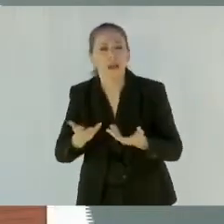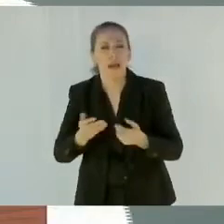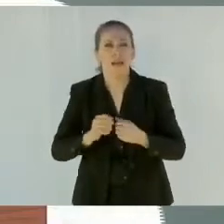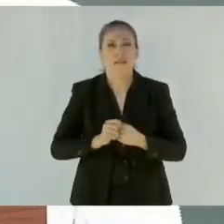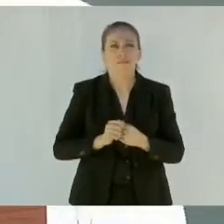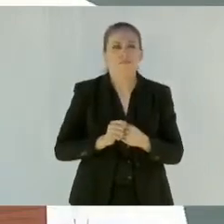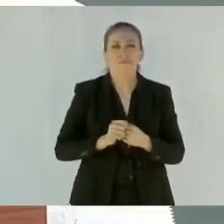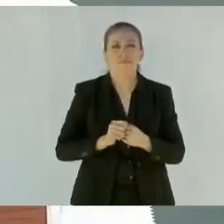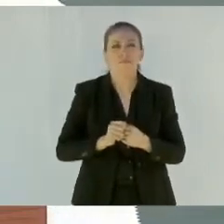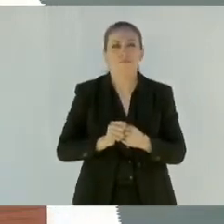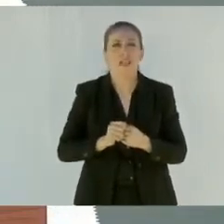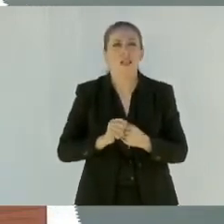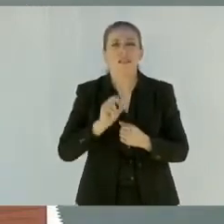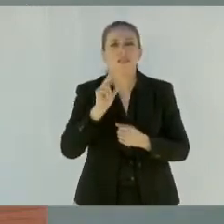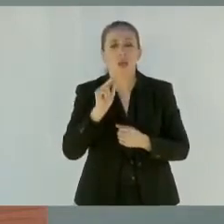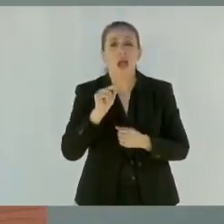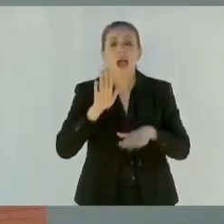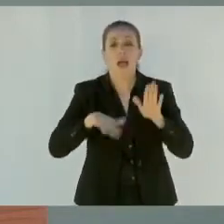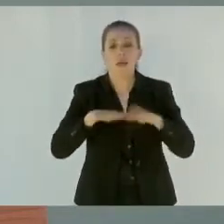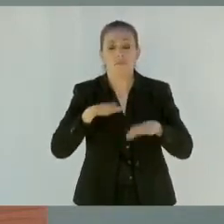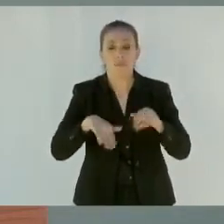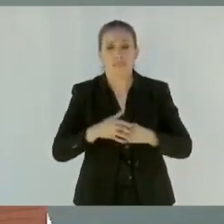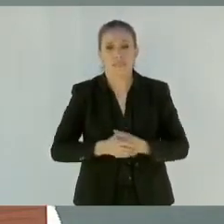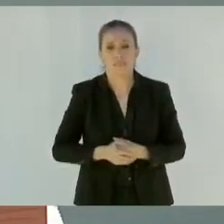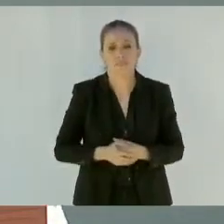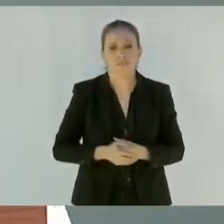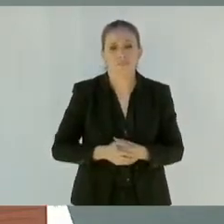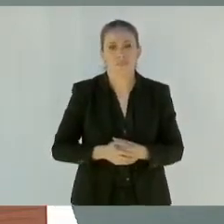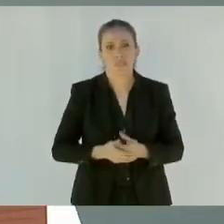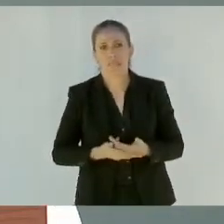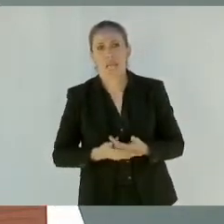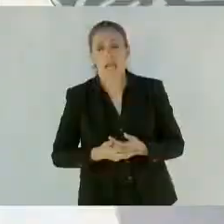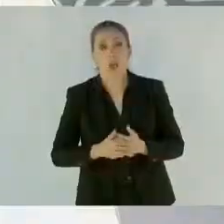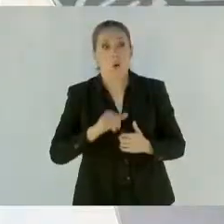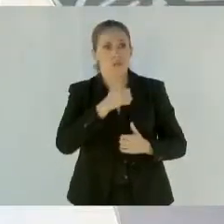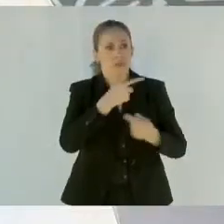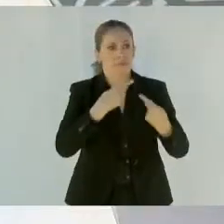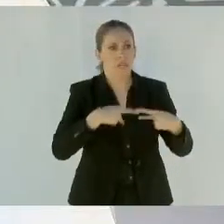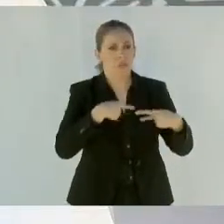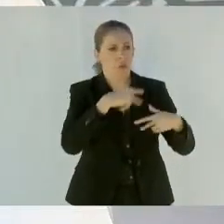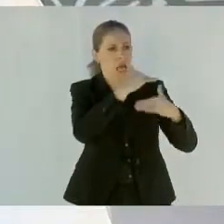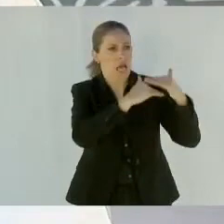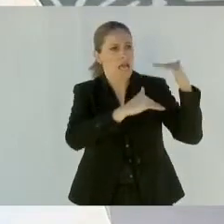que destinaban a los de arriba, eso era fomento,